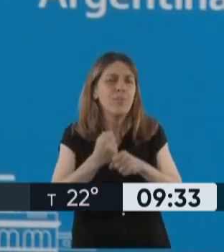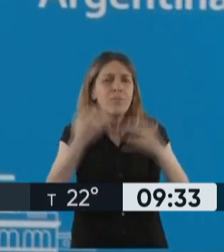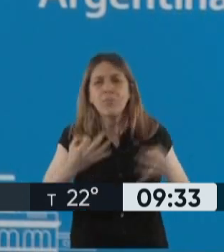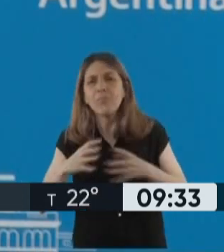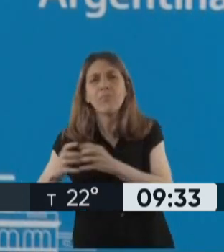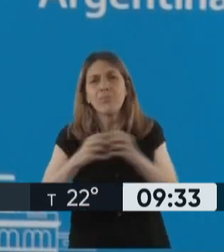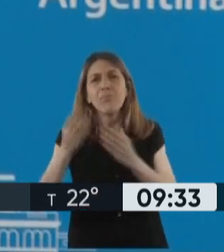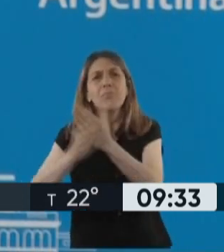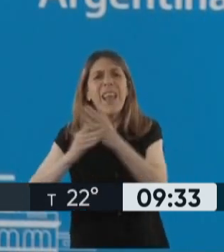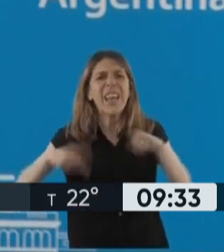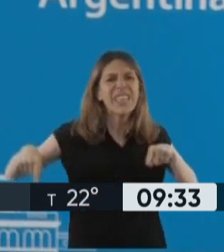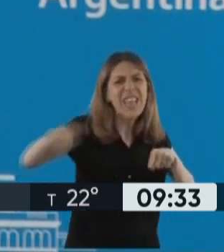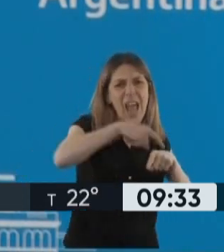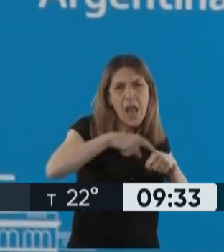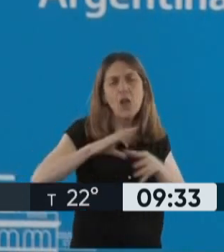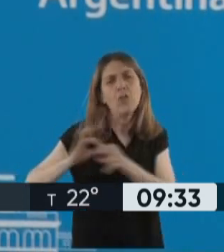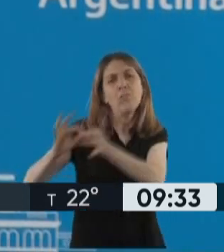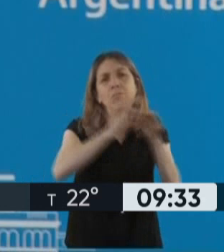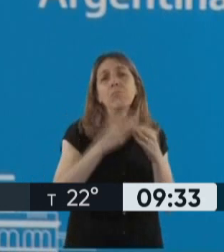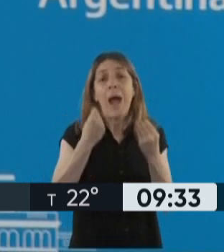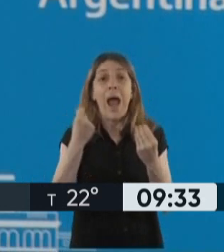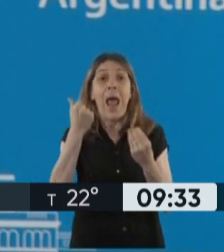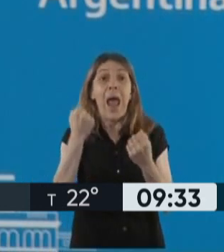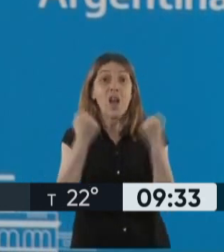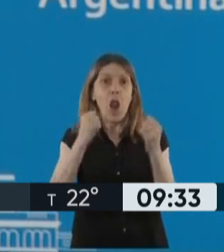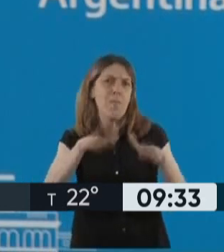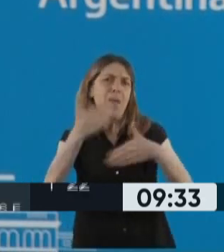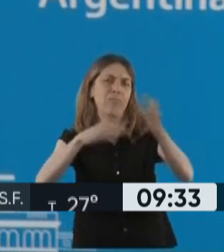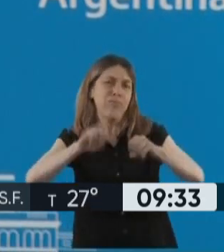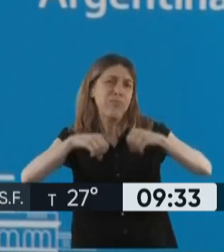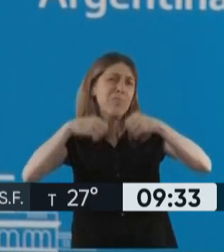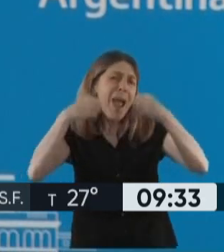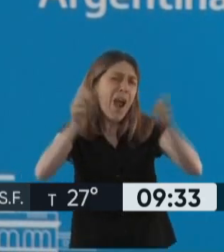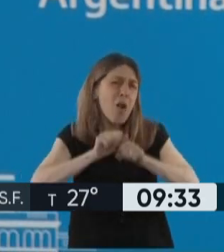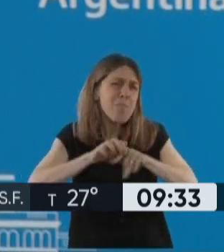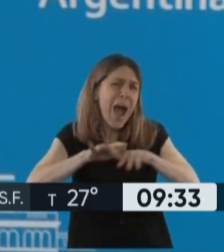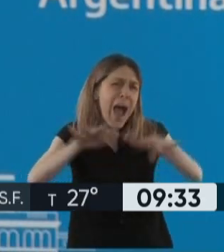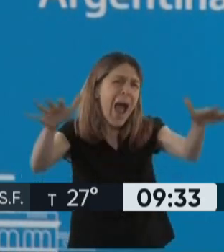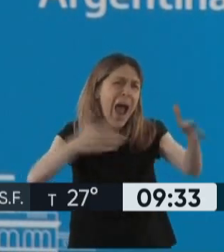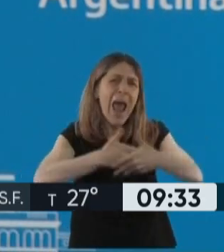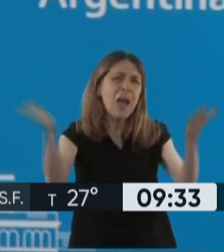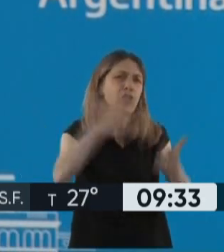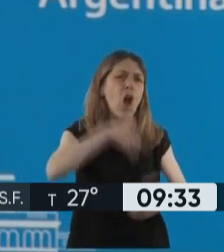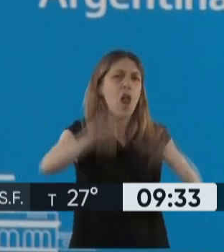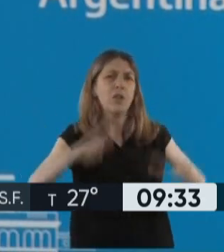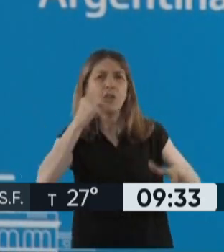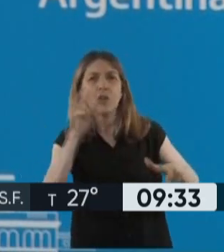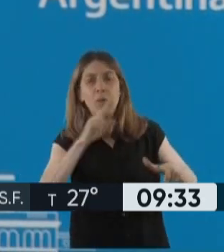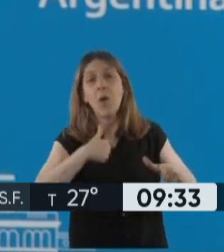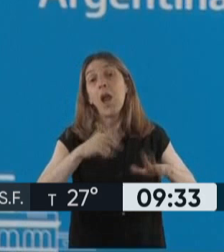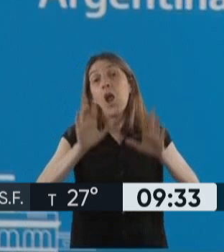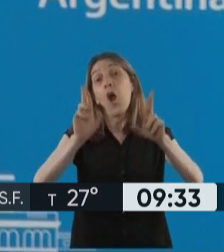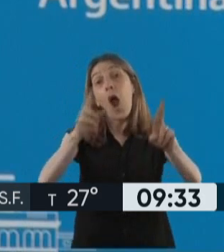todos los ministerios para que el crecimiento macroeconómico se convierta en un mayor bienestar en la casa de cada uno de los argentinos. Esperemos que